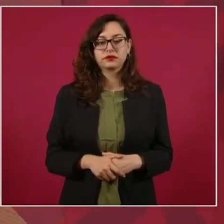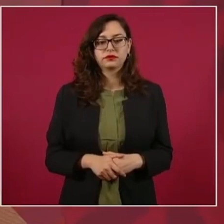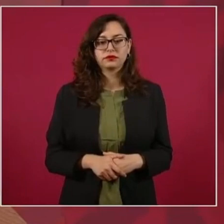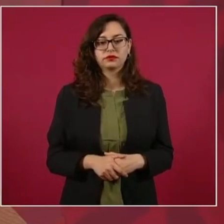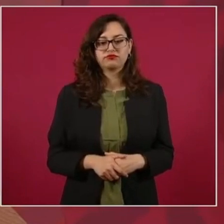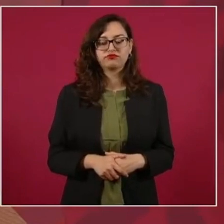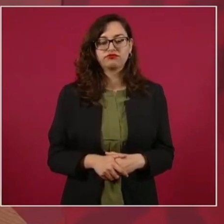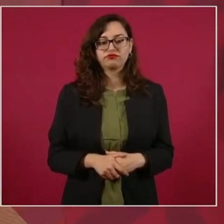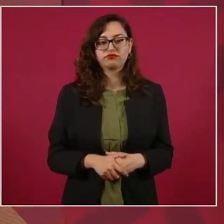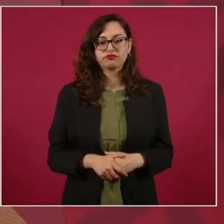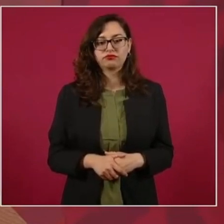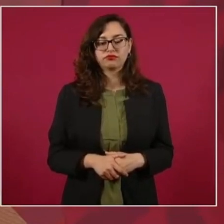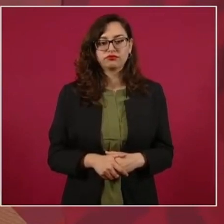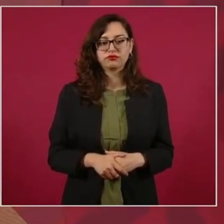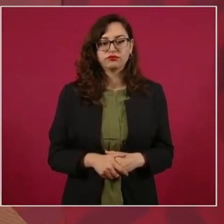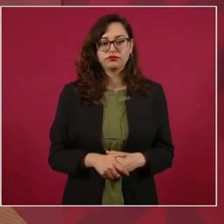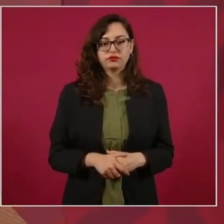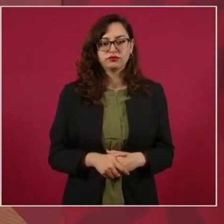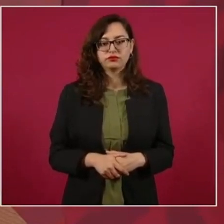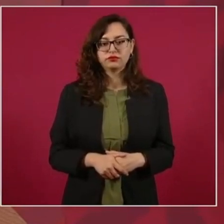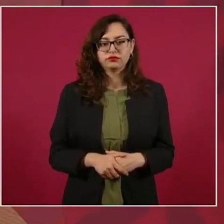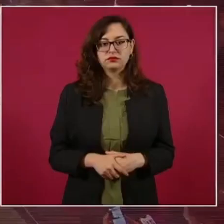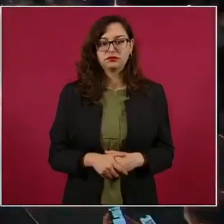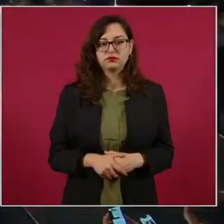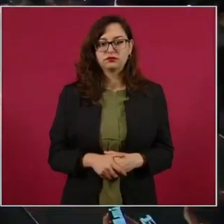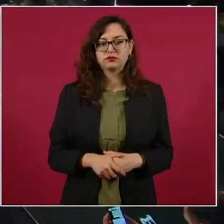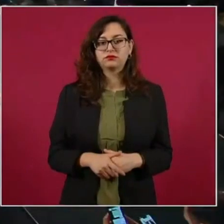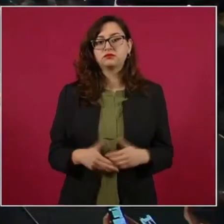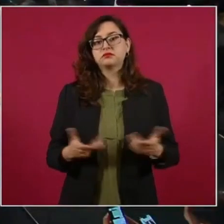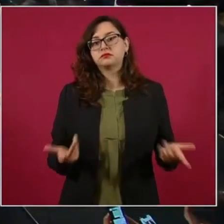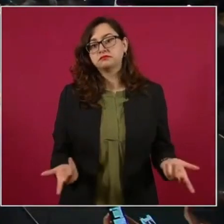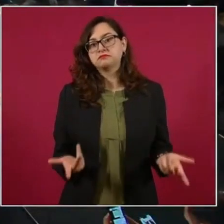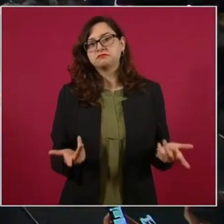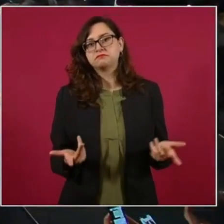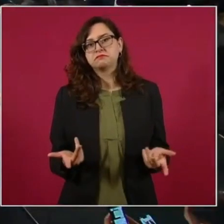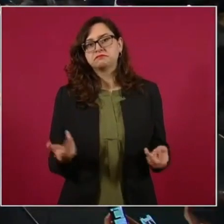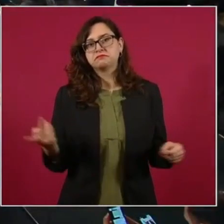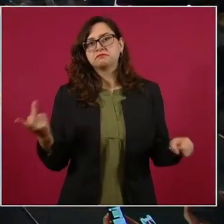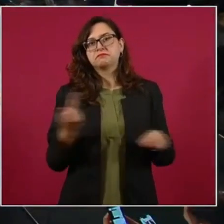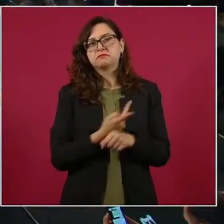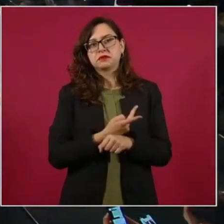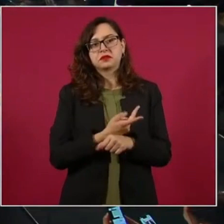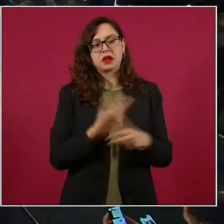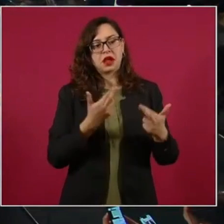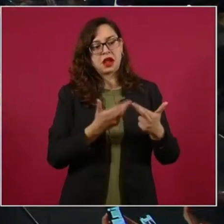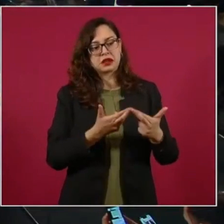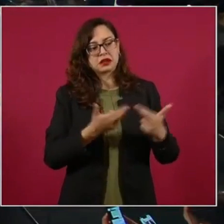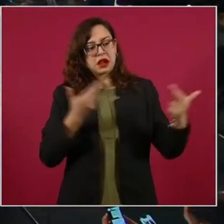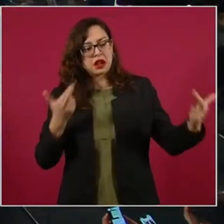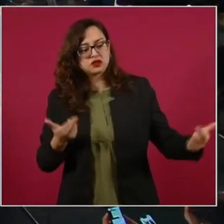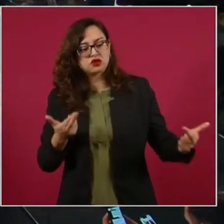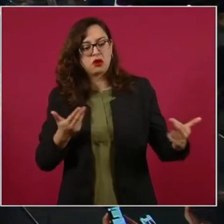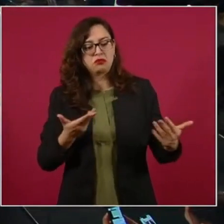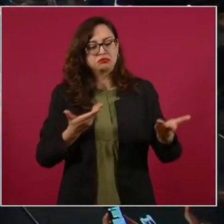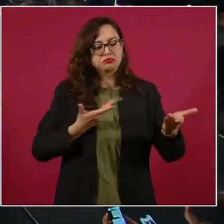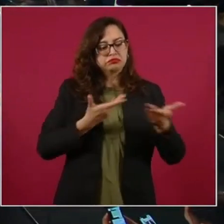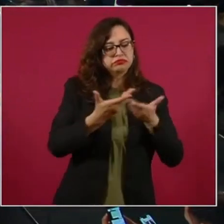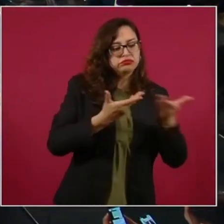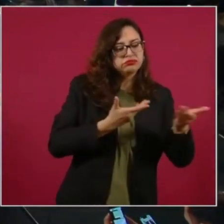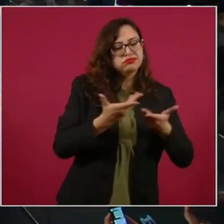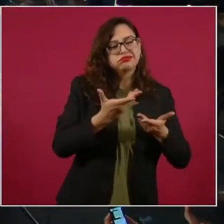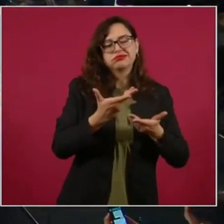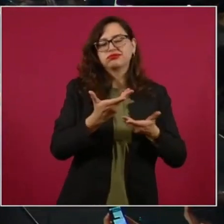desaseo en el manejo de la relación, porque Pani le avisa